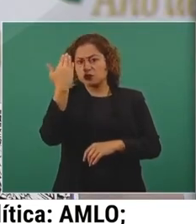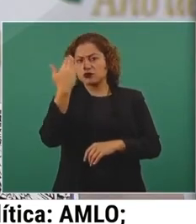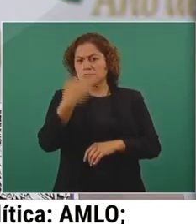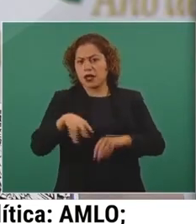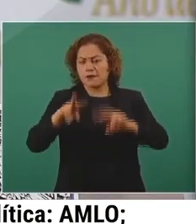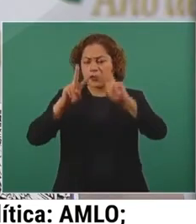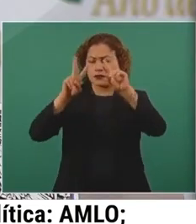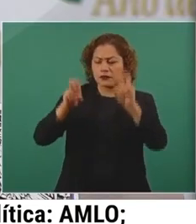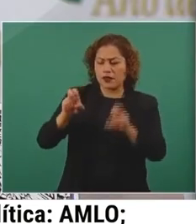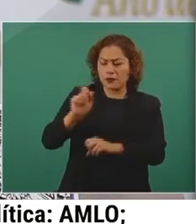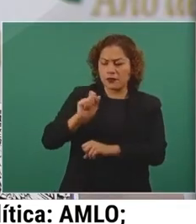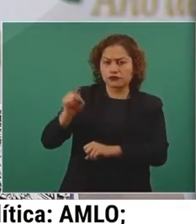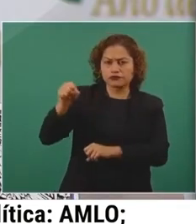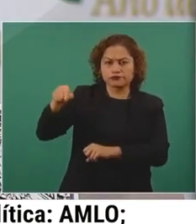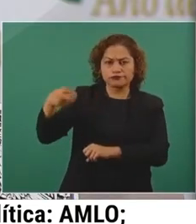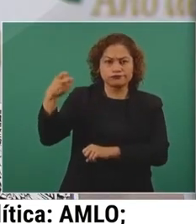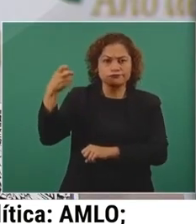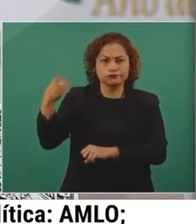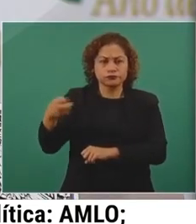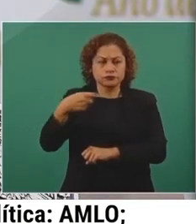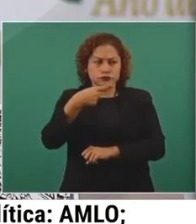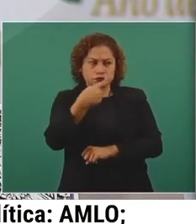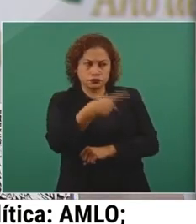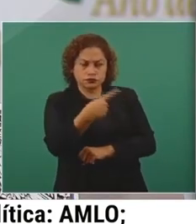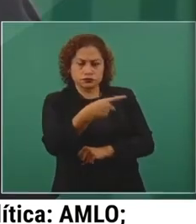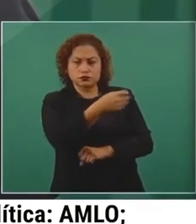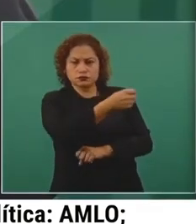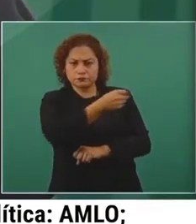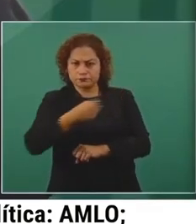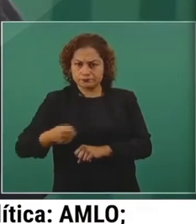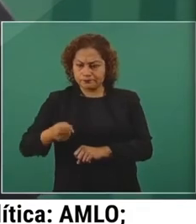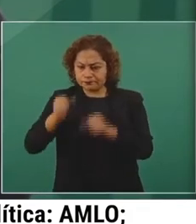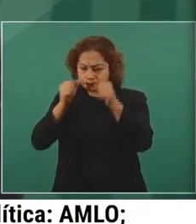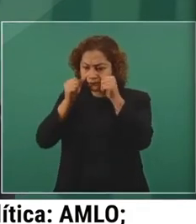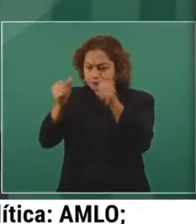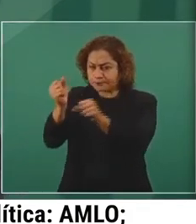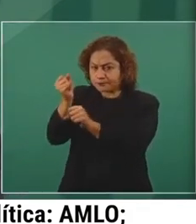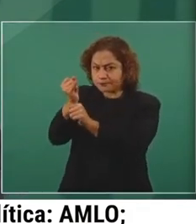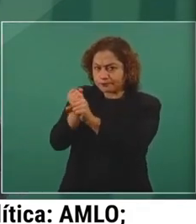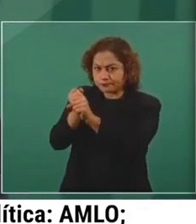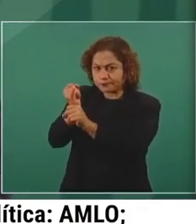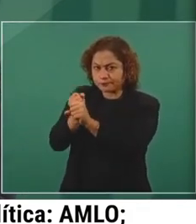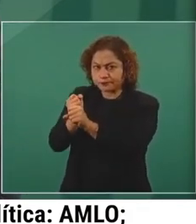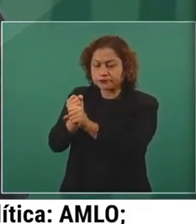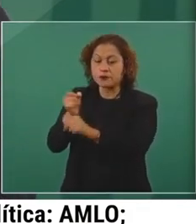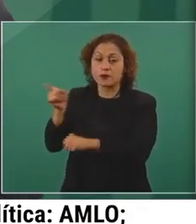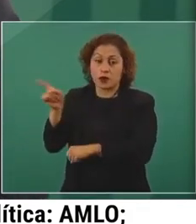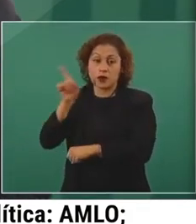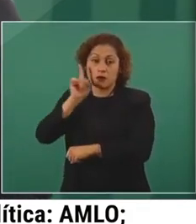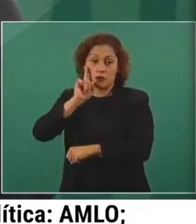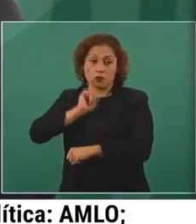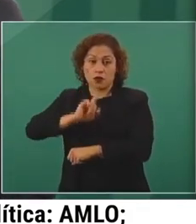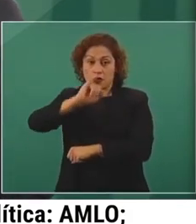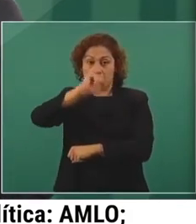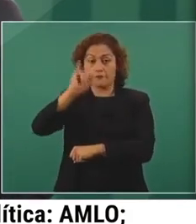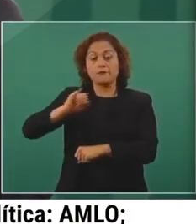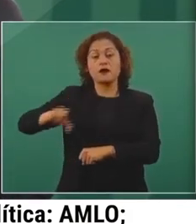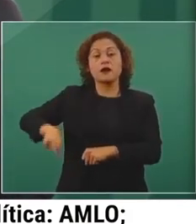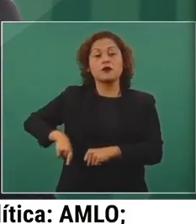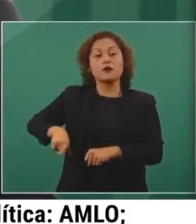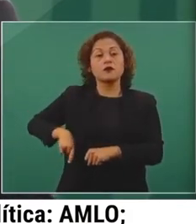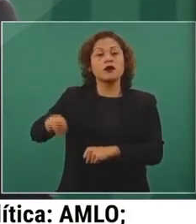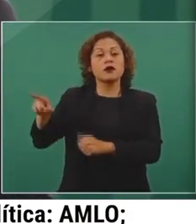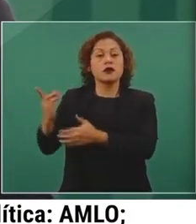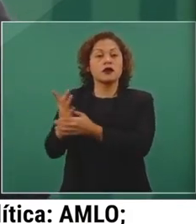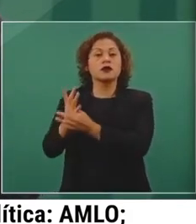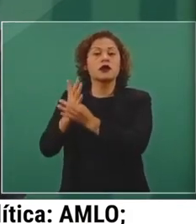pasado lunes cedió una viga de un puente elevado de la línea 12 entre las estaciones Olivos y Texcoco, en el oriente de la capital,